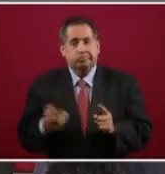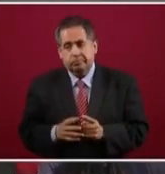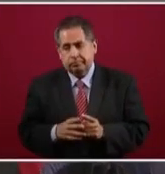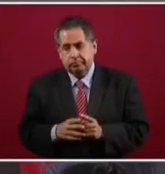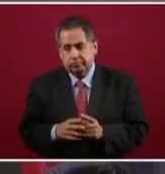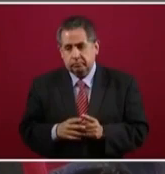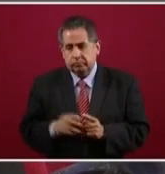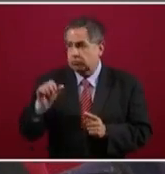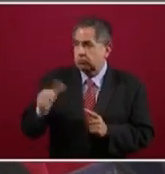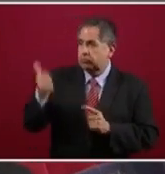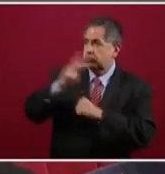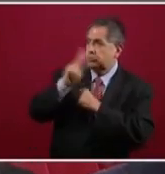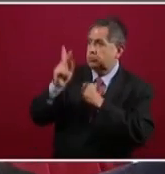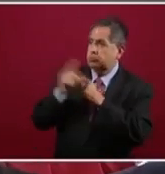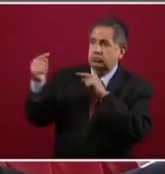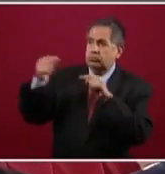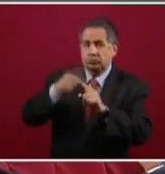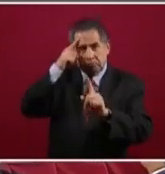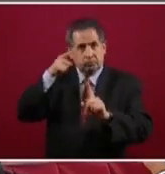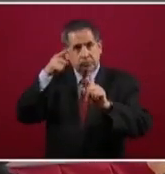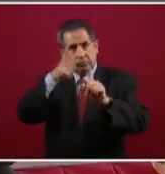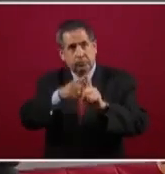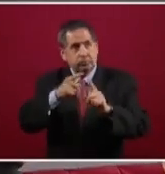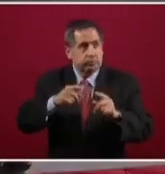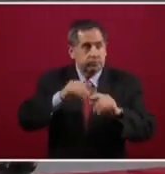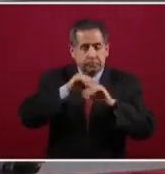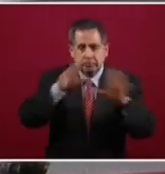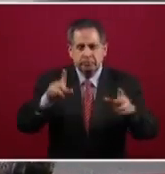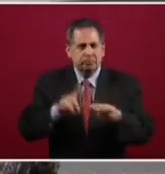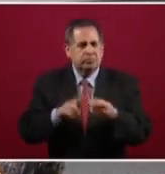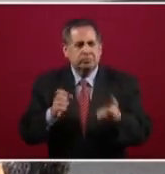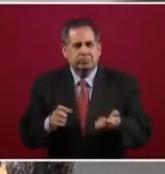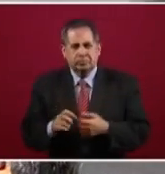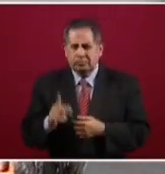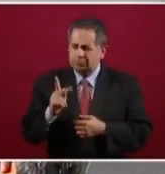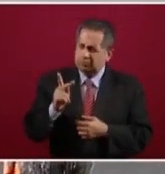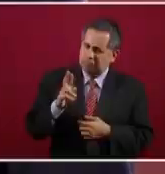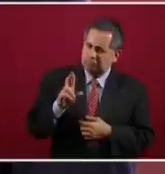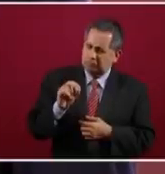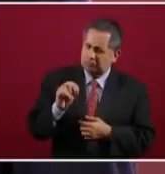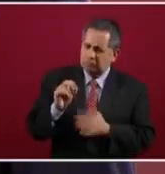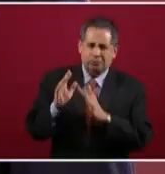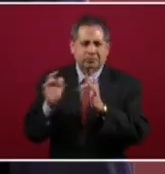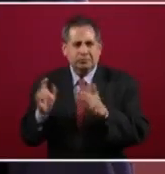de otros países con ese propósito. ¿Dónde está ProFrancia?